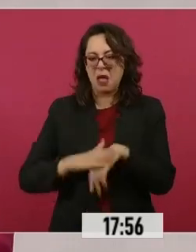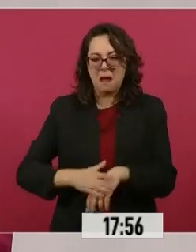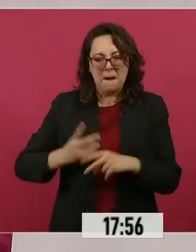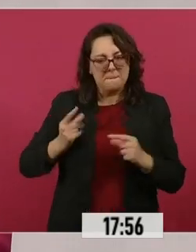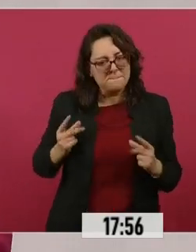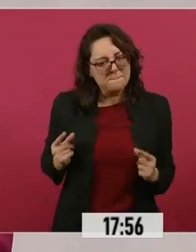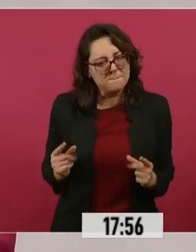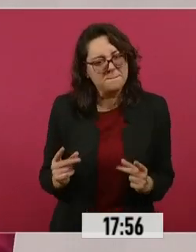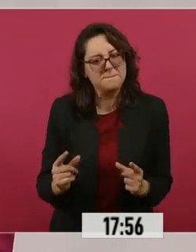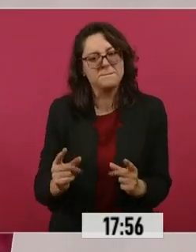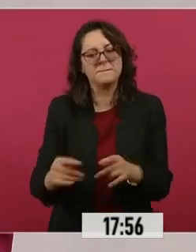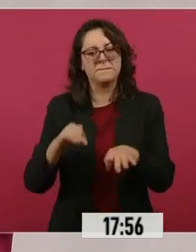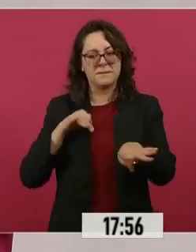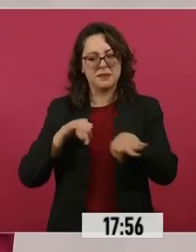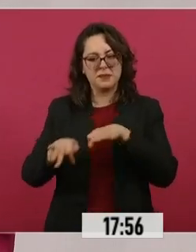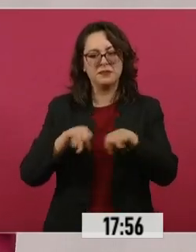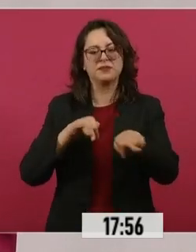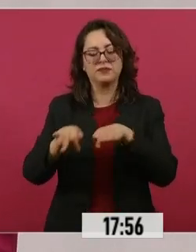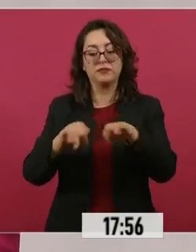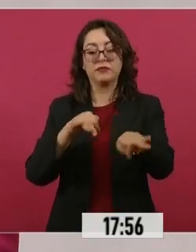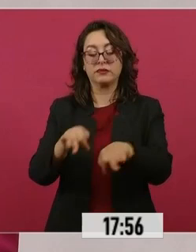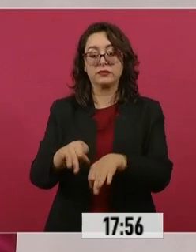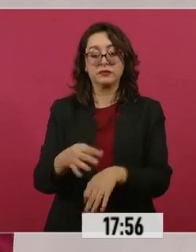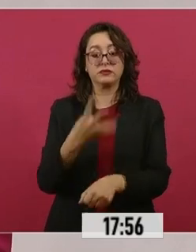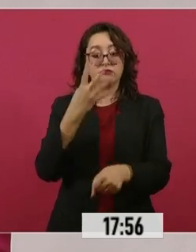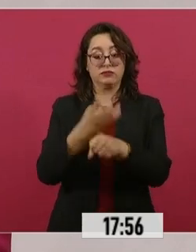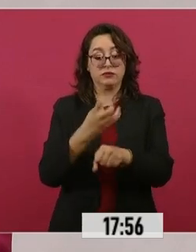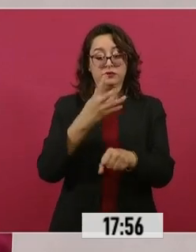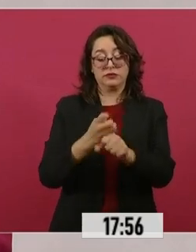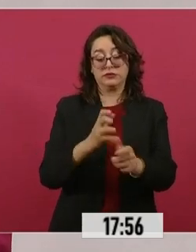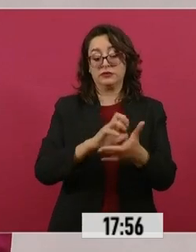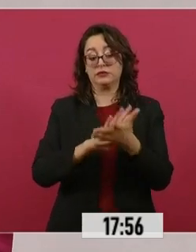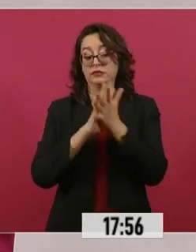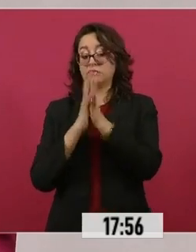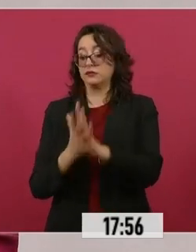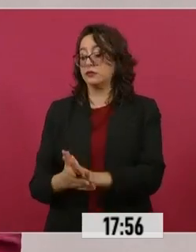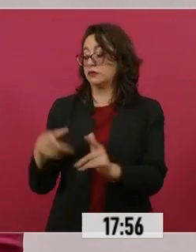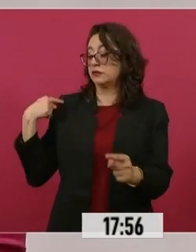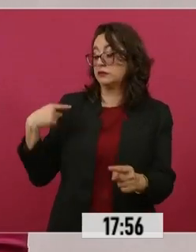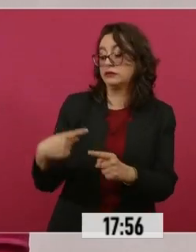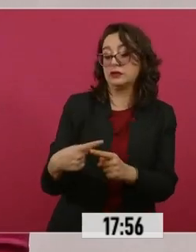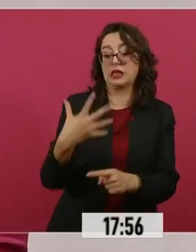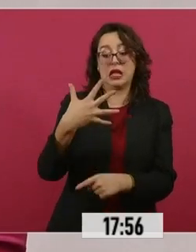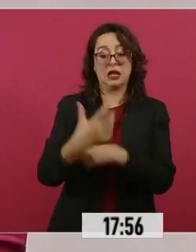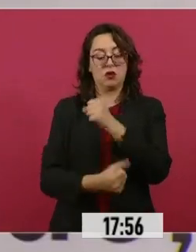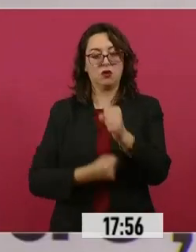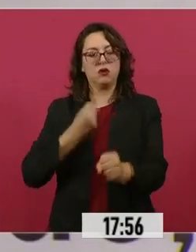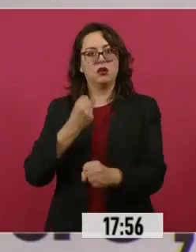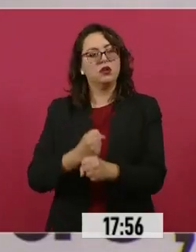segundo discurso y la gente ya quiere oír a su presidente. Así es, nos vamos a ir a una muy breve pausa. Regresamos con el mensaje que se está